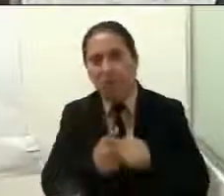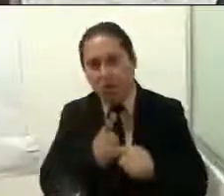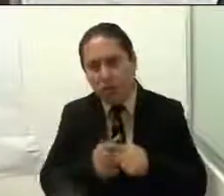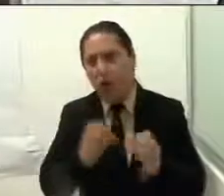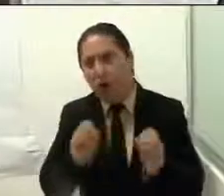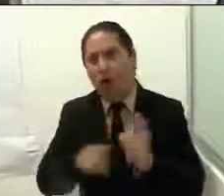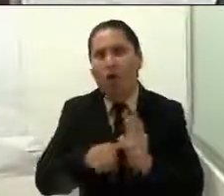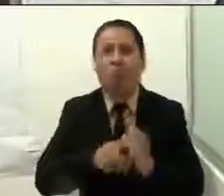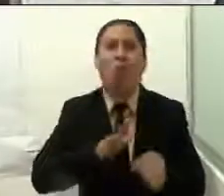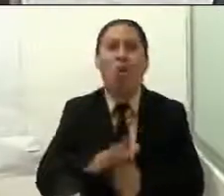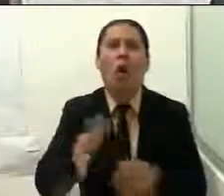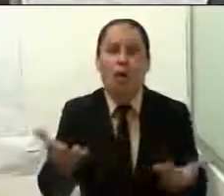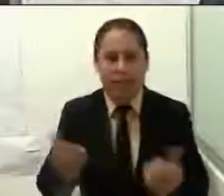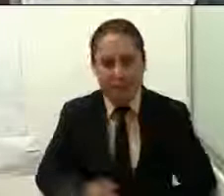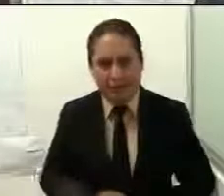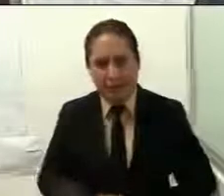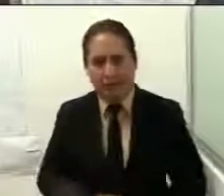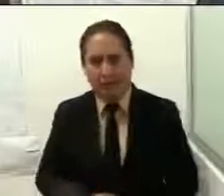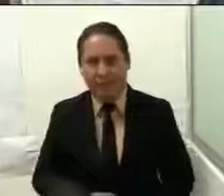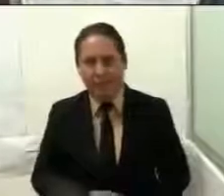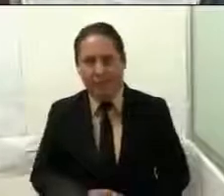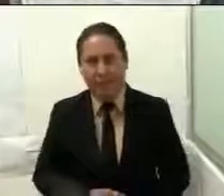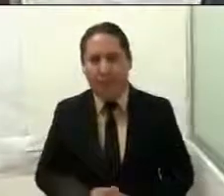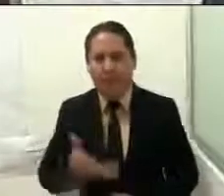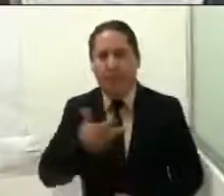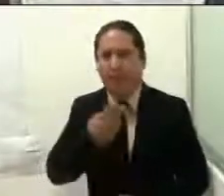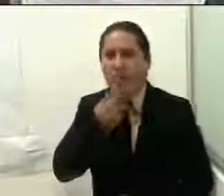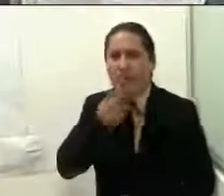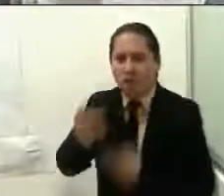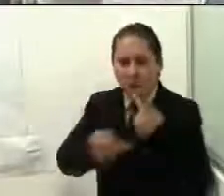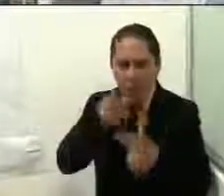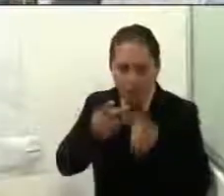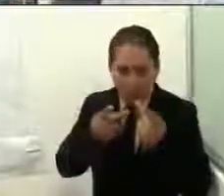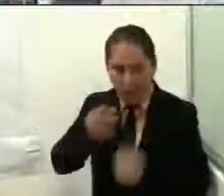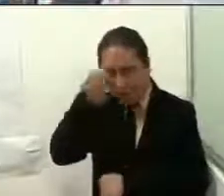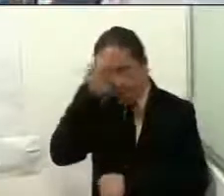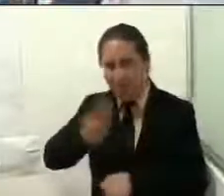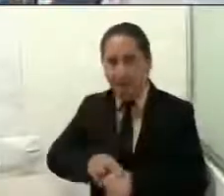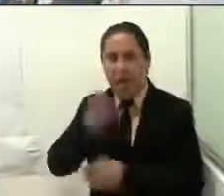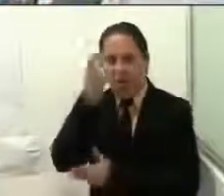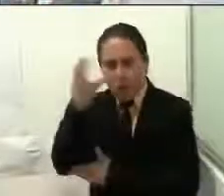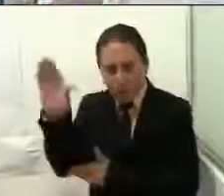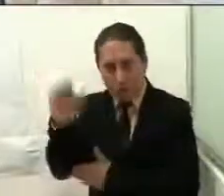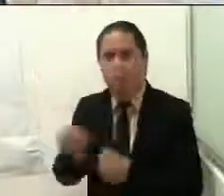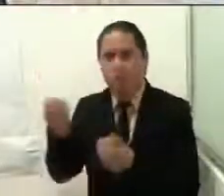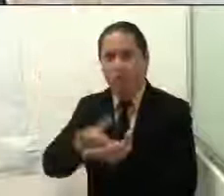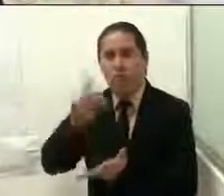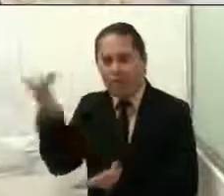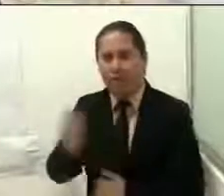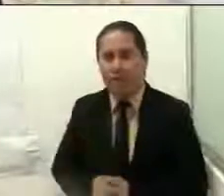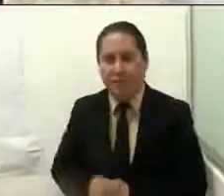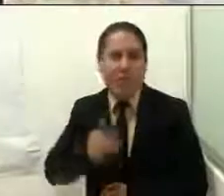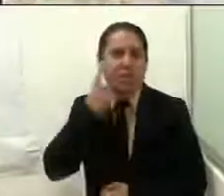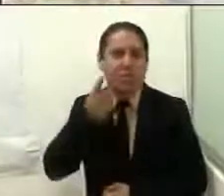acciones tiene el uso de la palabra el secretario del campo muchas veces sí diputada